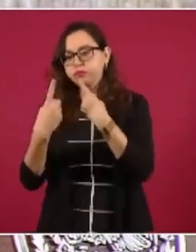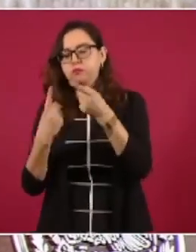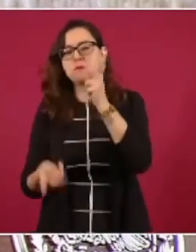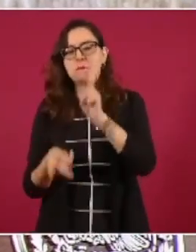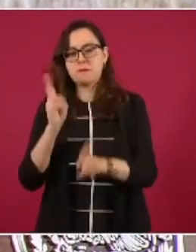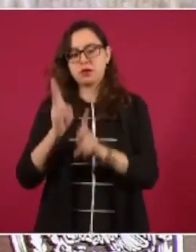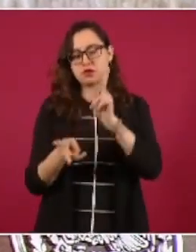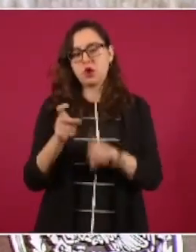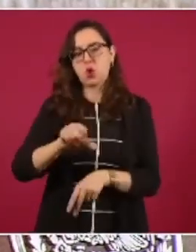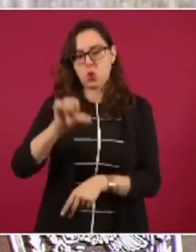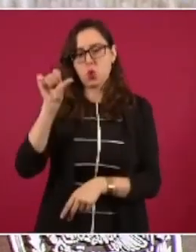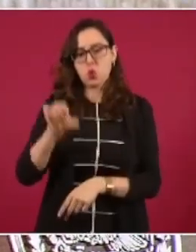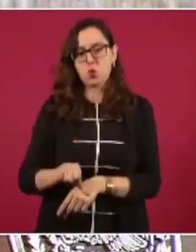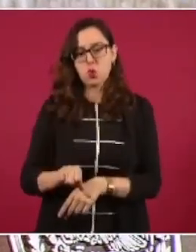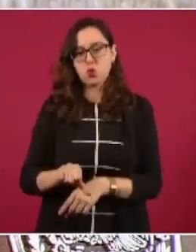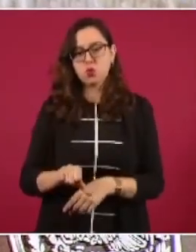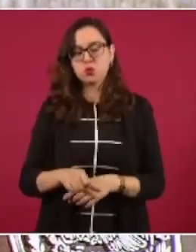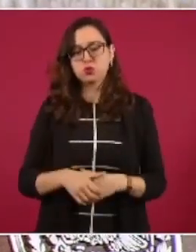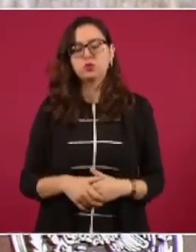Hay una reunión